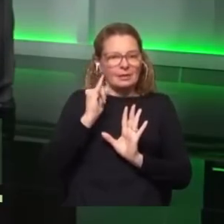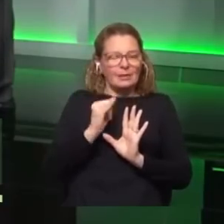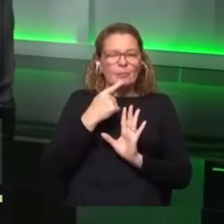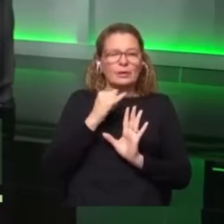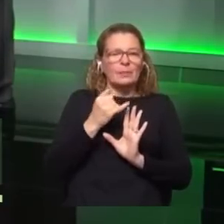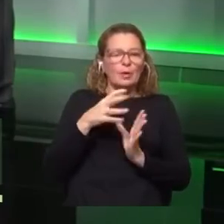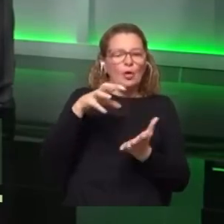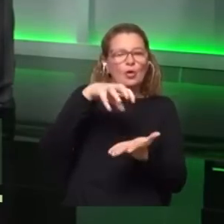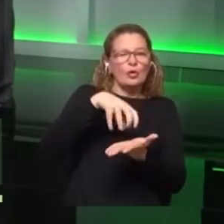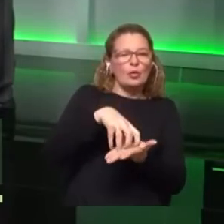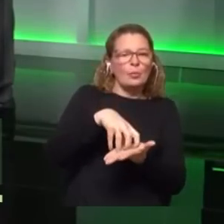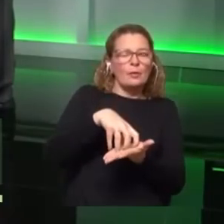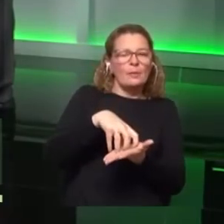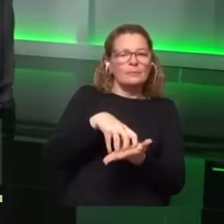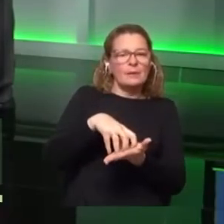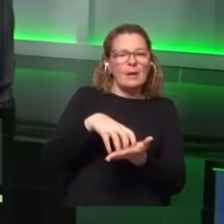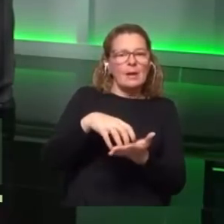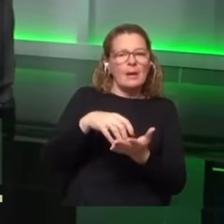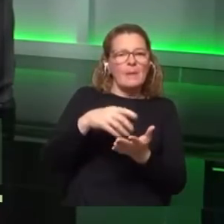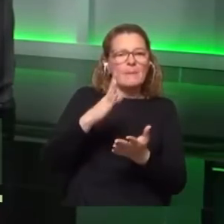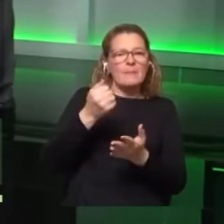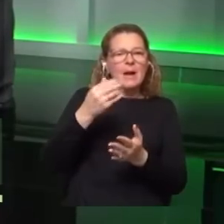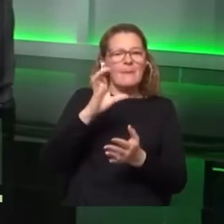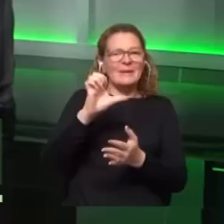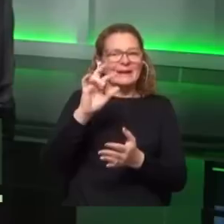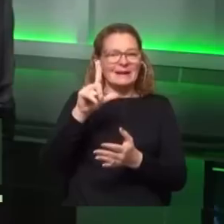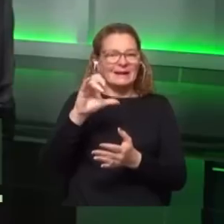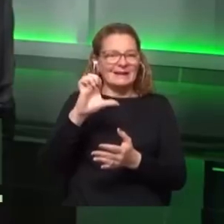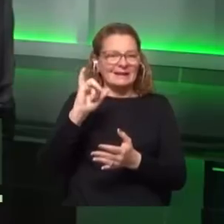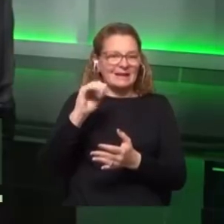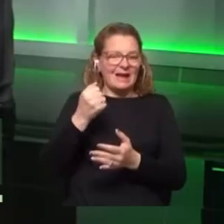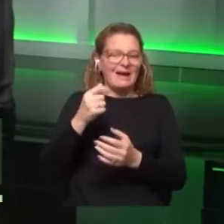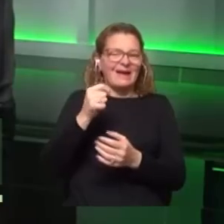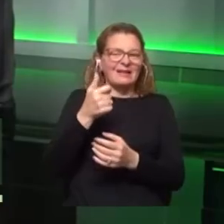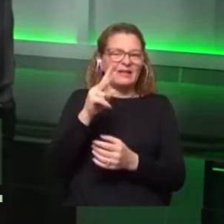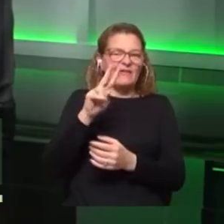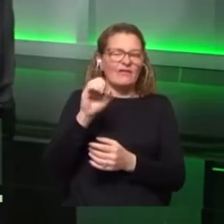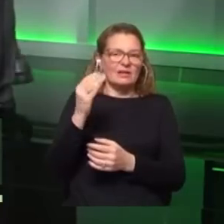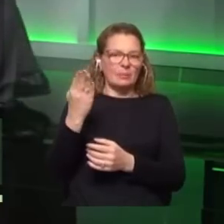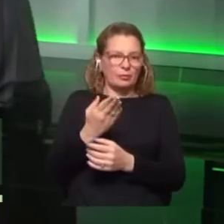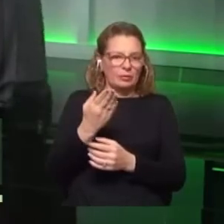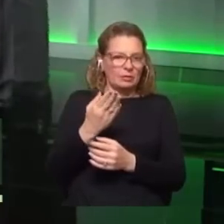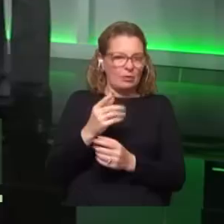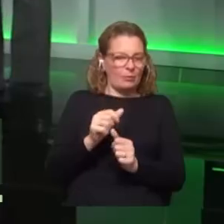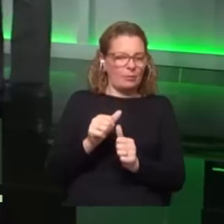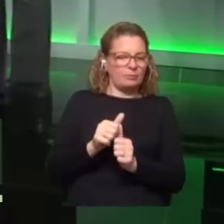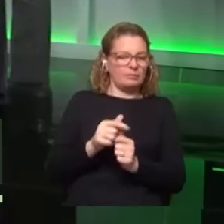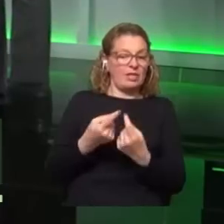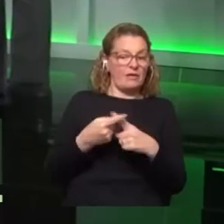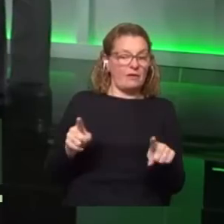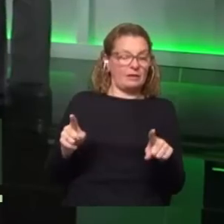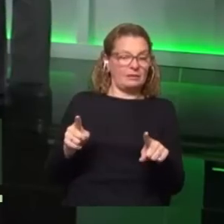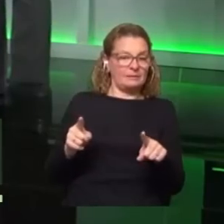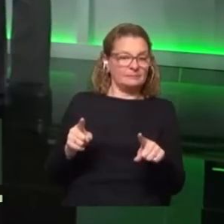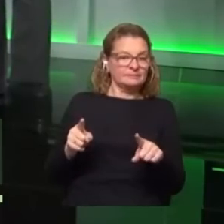por ejemplo el sector o el rubro de papelería y material de oficina tiene una caída de casi 20 bastante esperado casi el